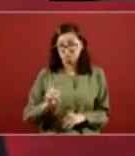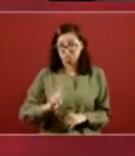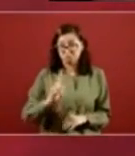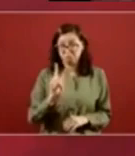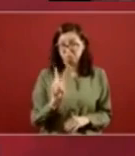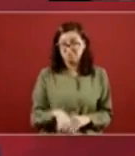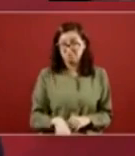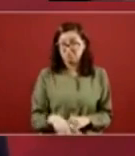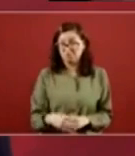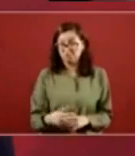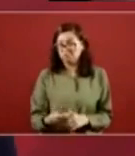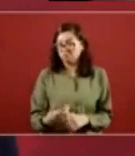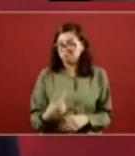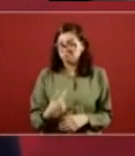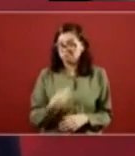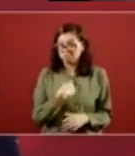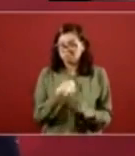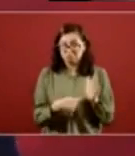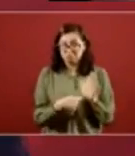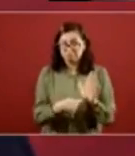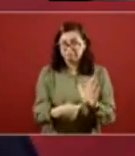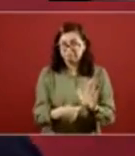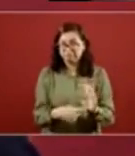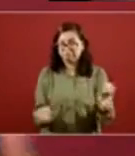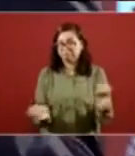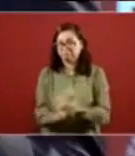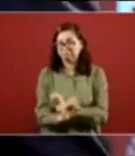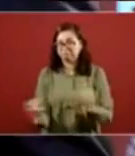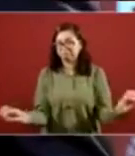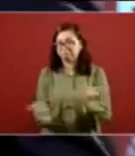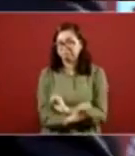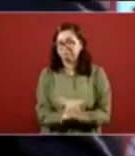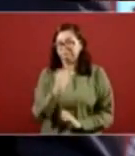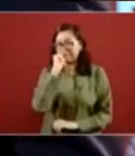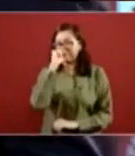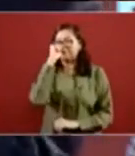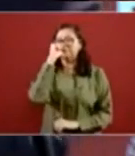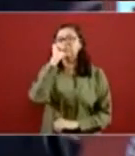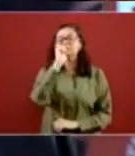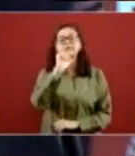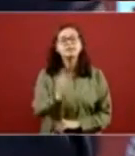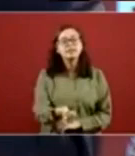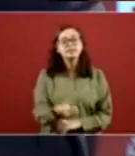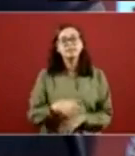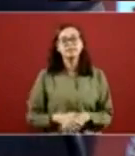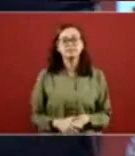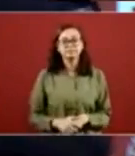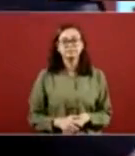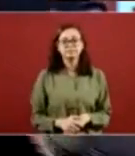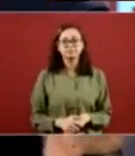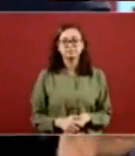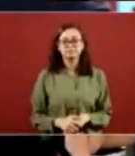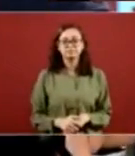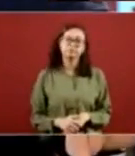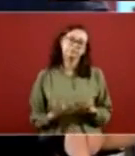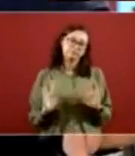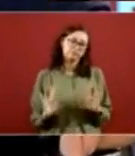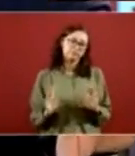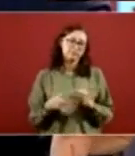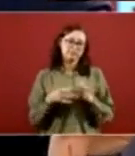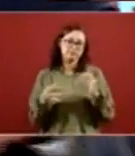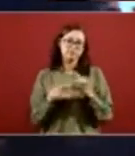es cierto de que se haya dado a conocer la carta eso vamos aclarando